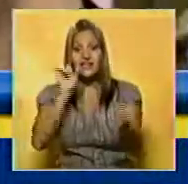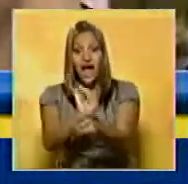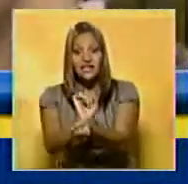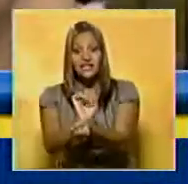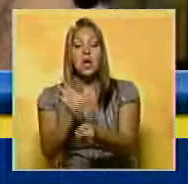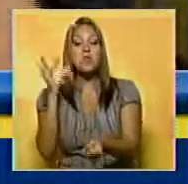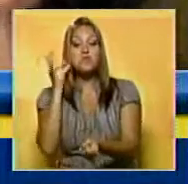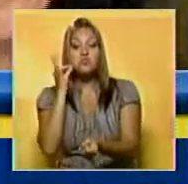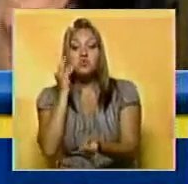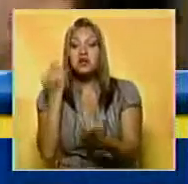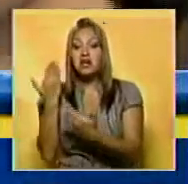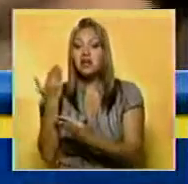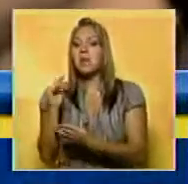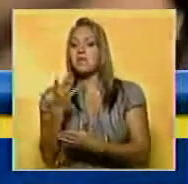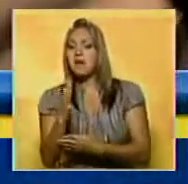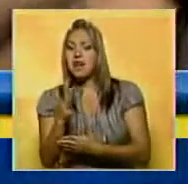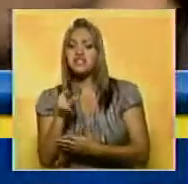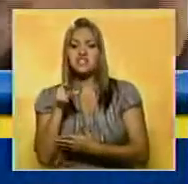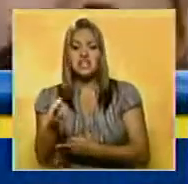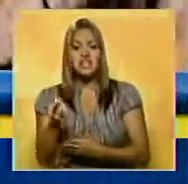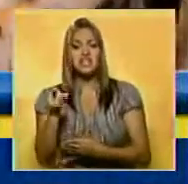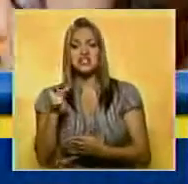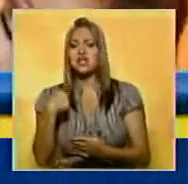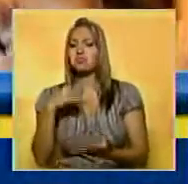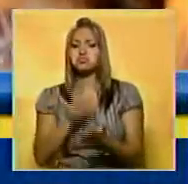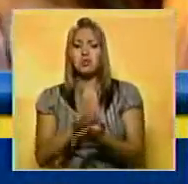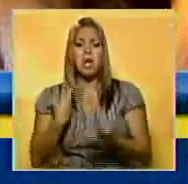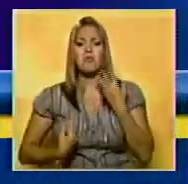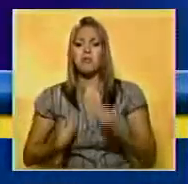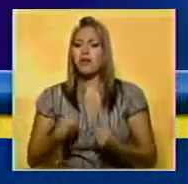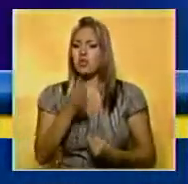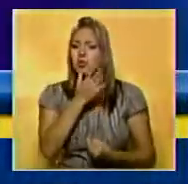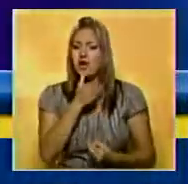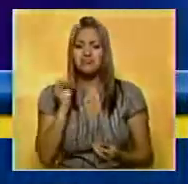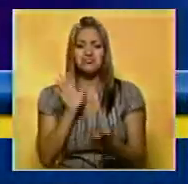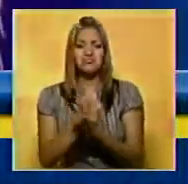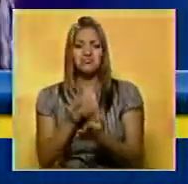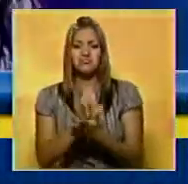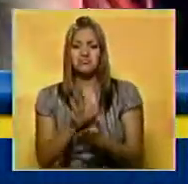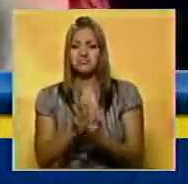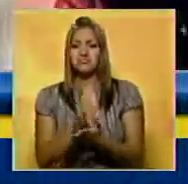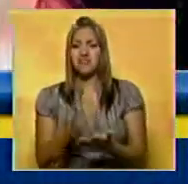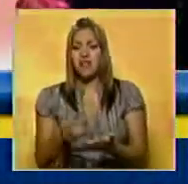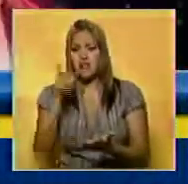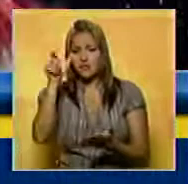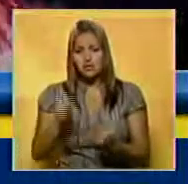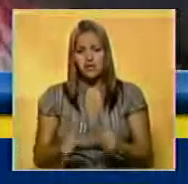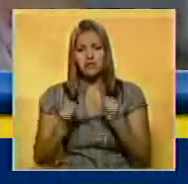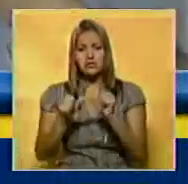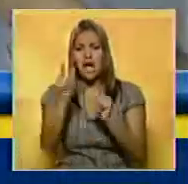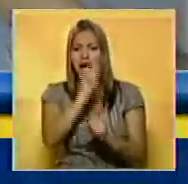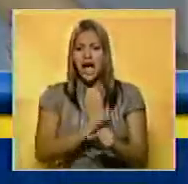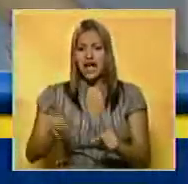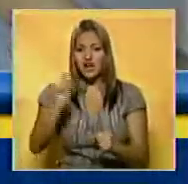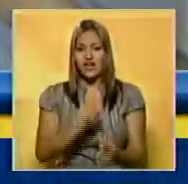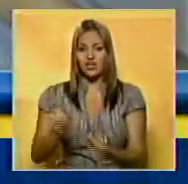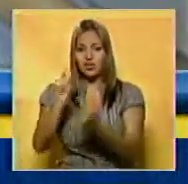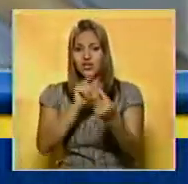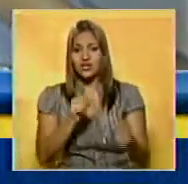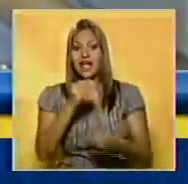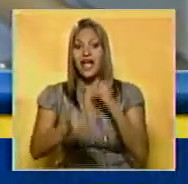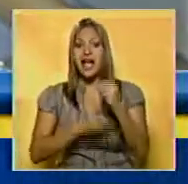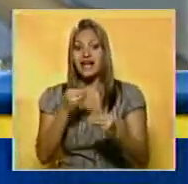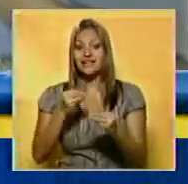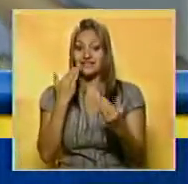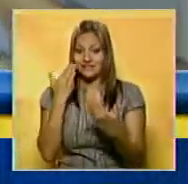diva del Bronx parecía estar bastante despreocupada de este asunto, pues envió a sus seguidores por Twitter una foto donde hacía con